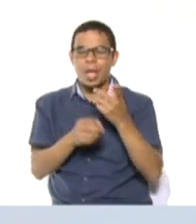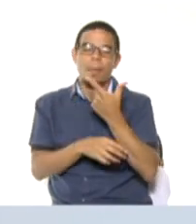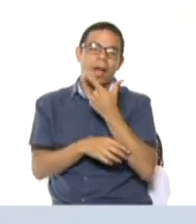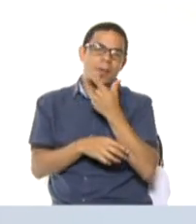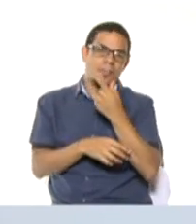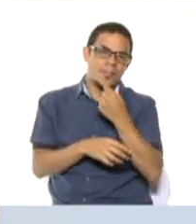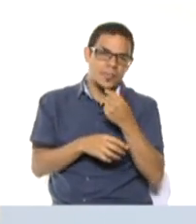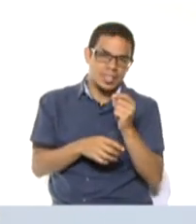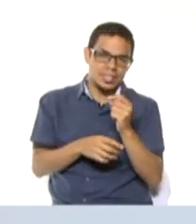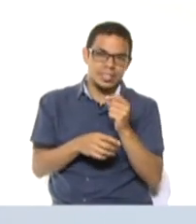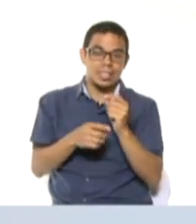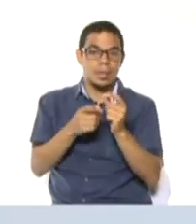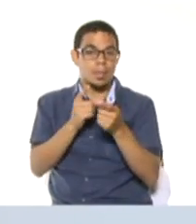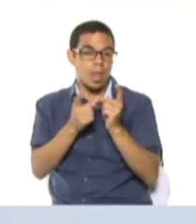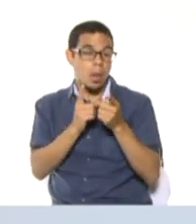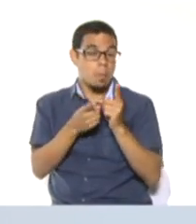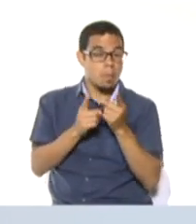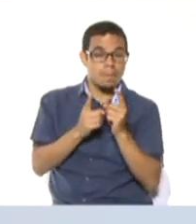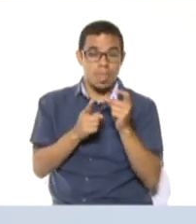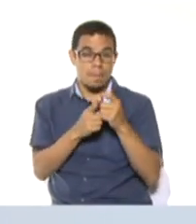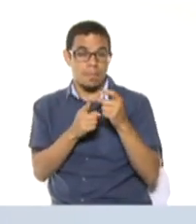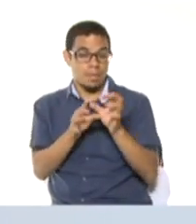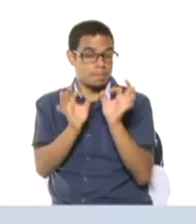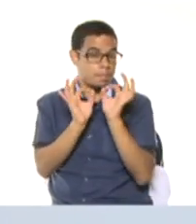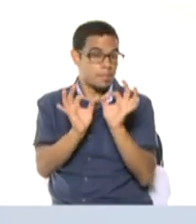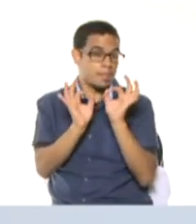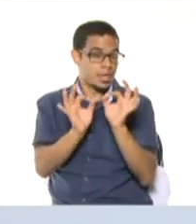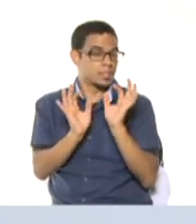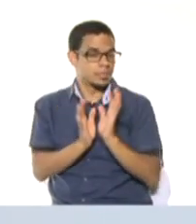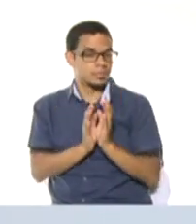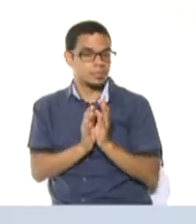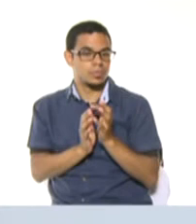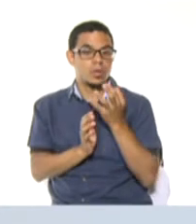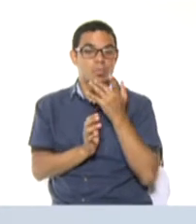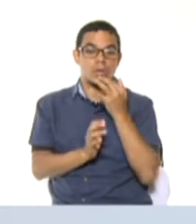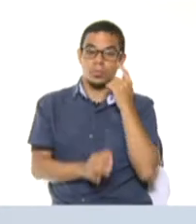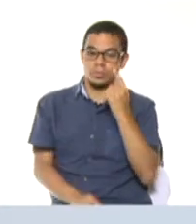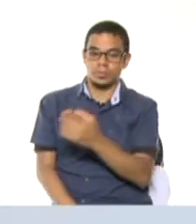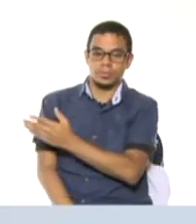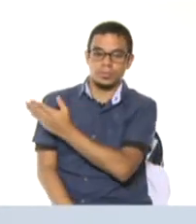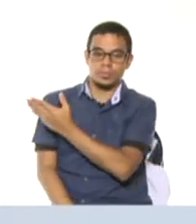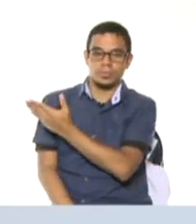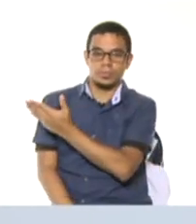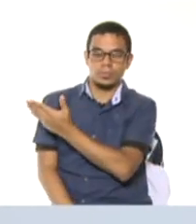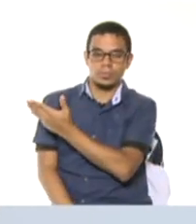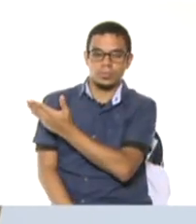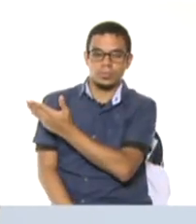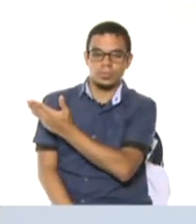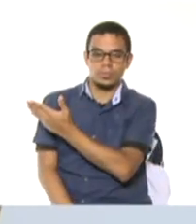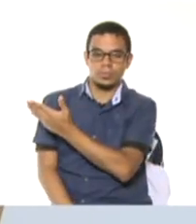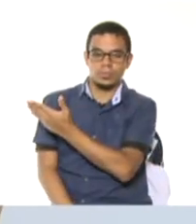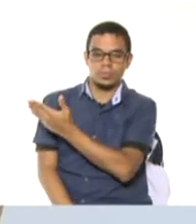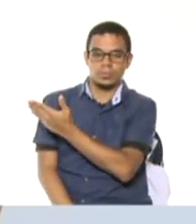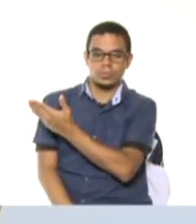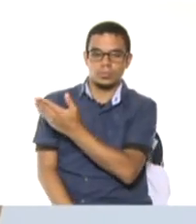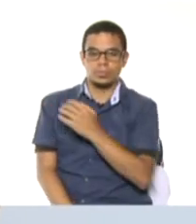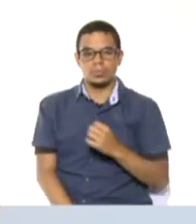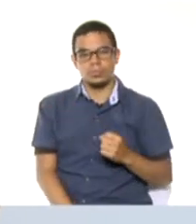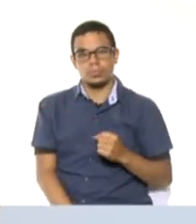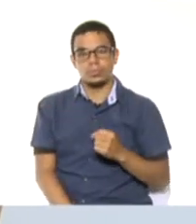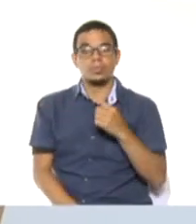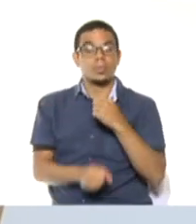través de algunas palabras claves. Como lo ven en la lámina que tengo en mi mano,